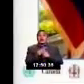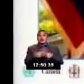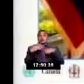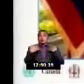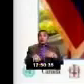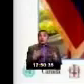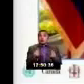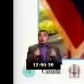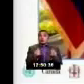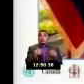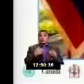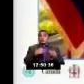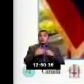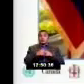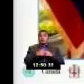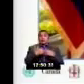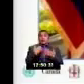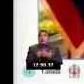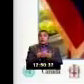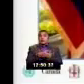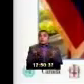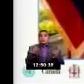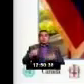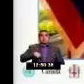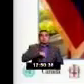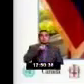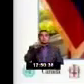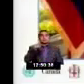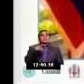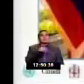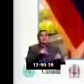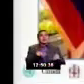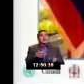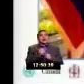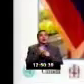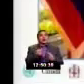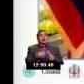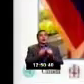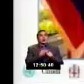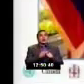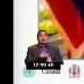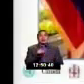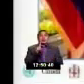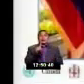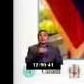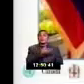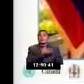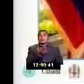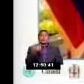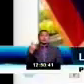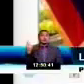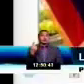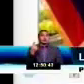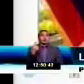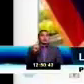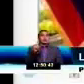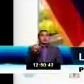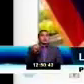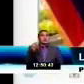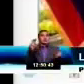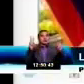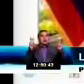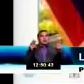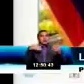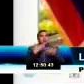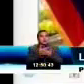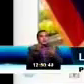afecta mucho al desarrollo de nuestros pueblos, debemos adoptar medidas urgentes. Estas medidas serán posibles solo con el involucramiento